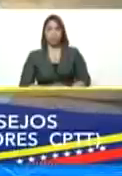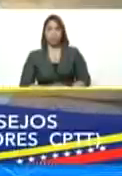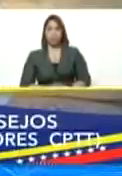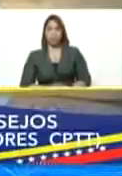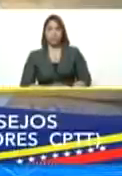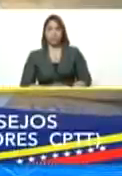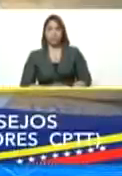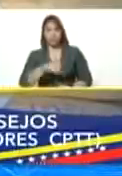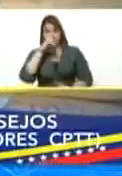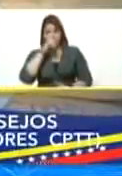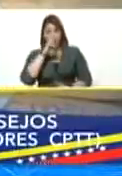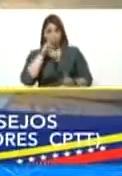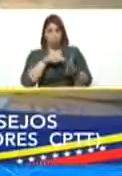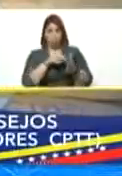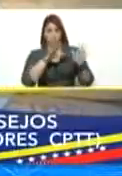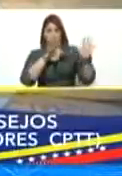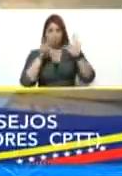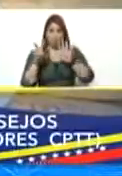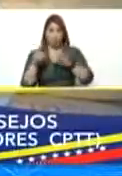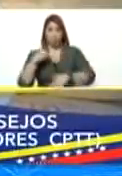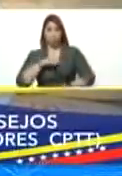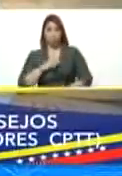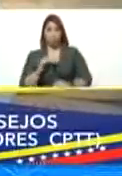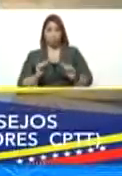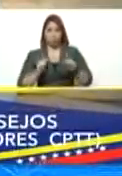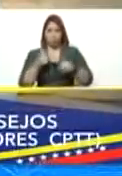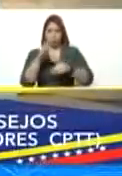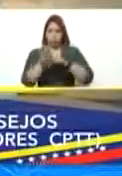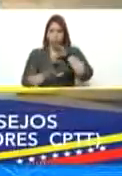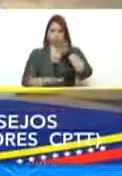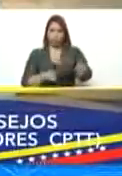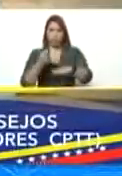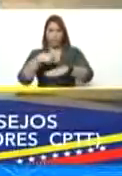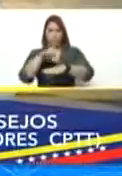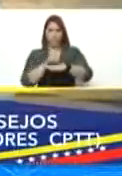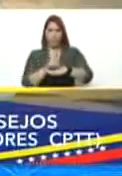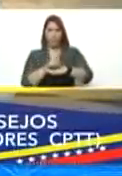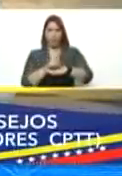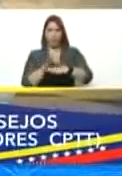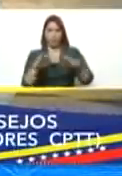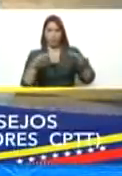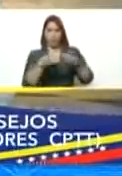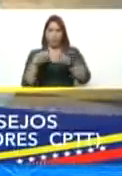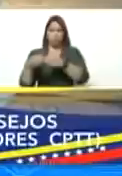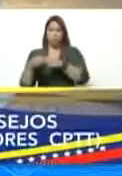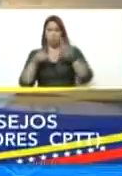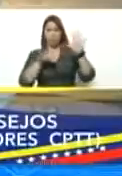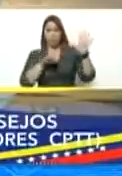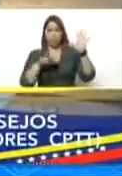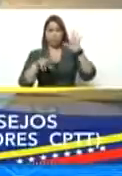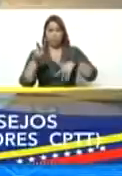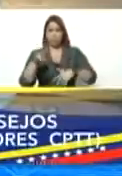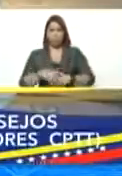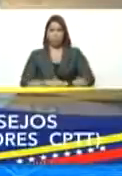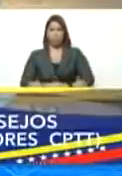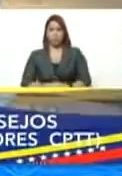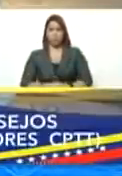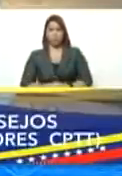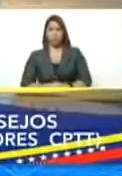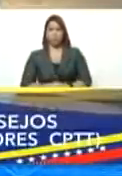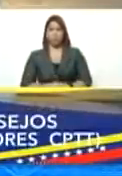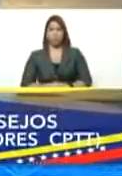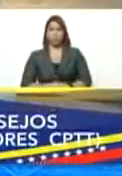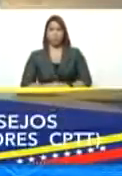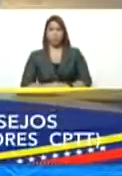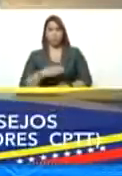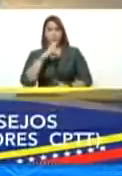2.555. En el año 2017 dimos el primer paso y se conformaron 612